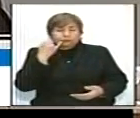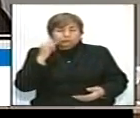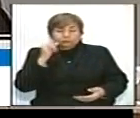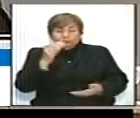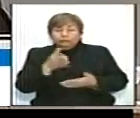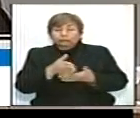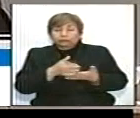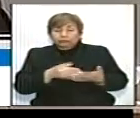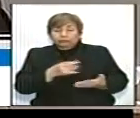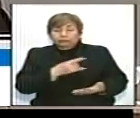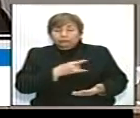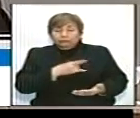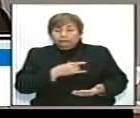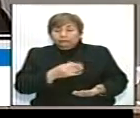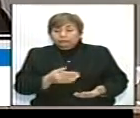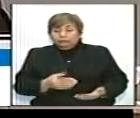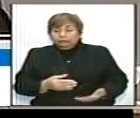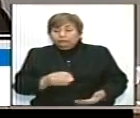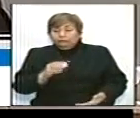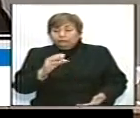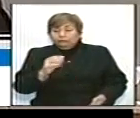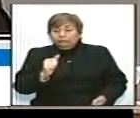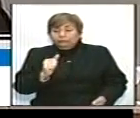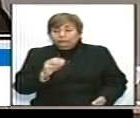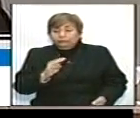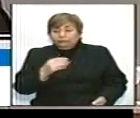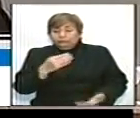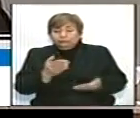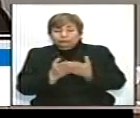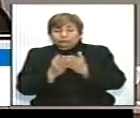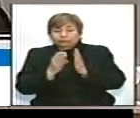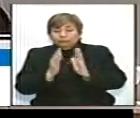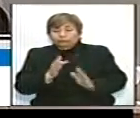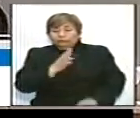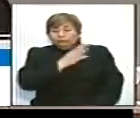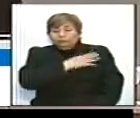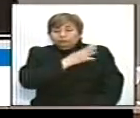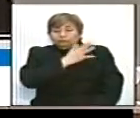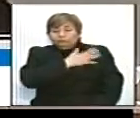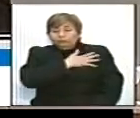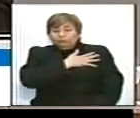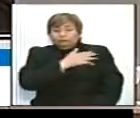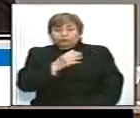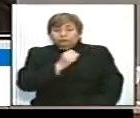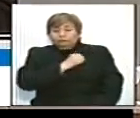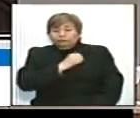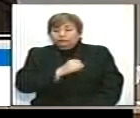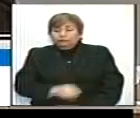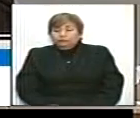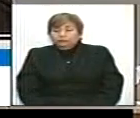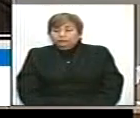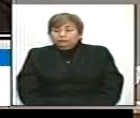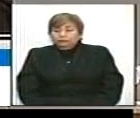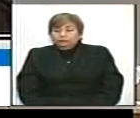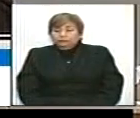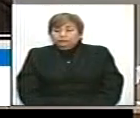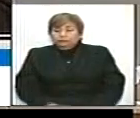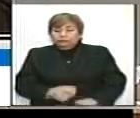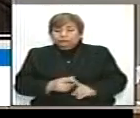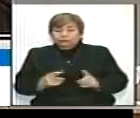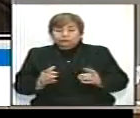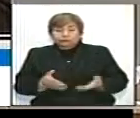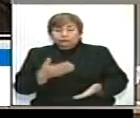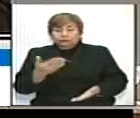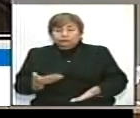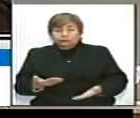parte de la Universidad de Cambridge a los alumnos de COAR de Apurímac. Sin embargo,